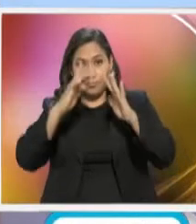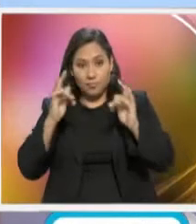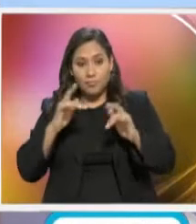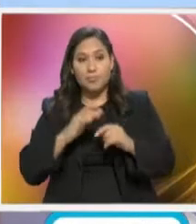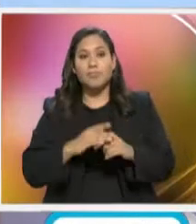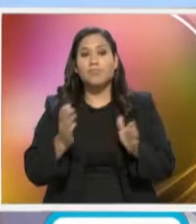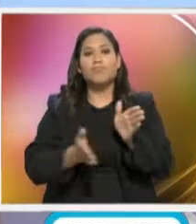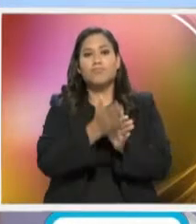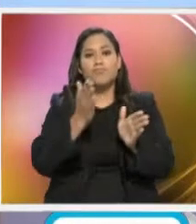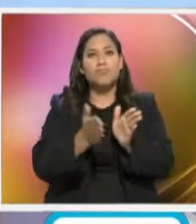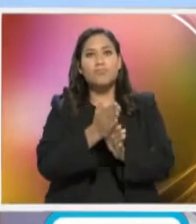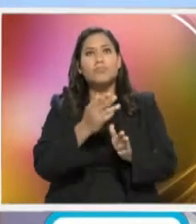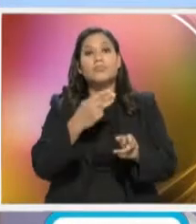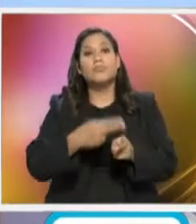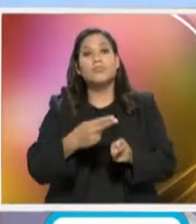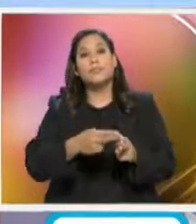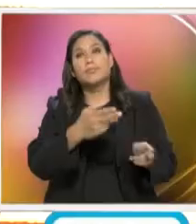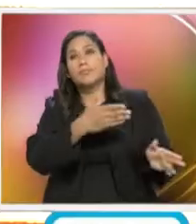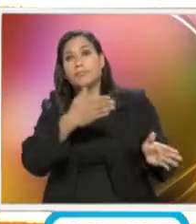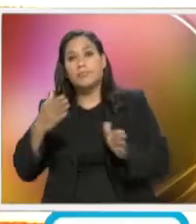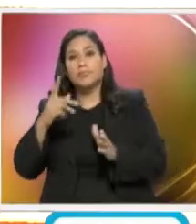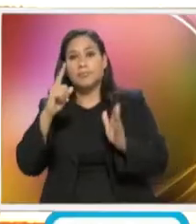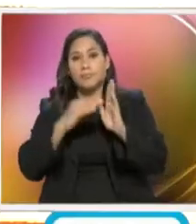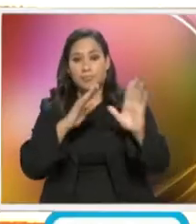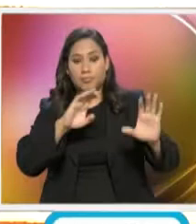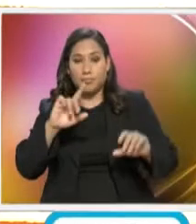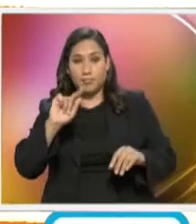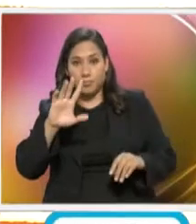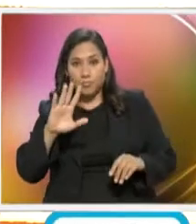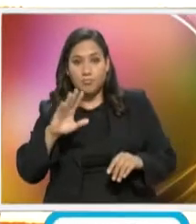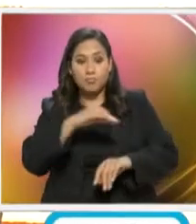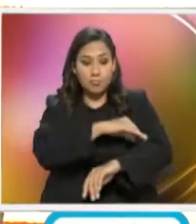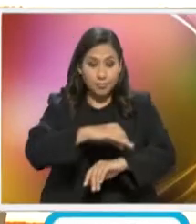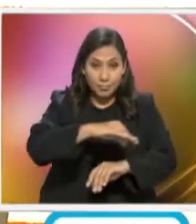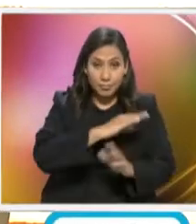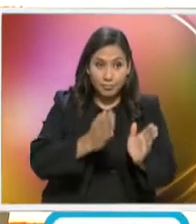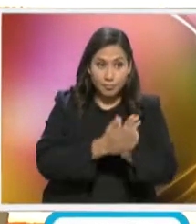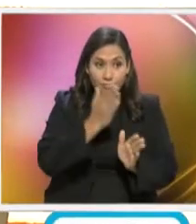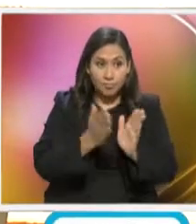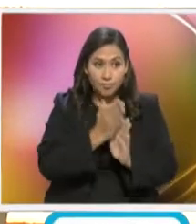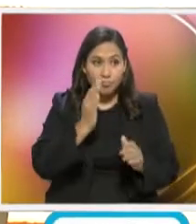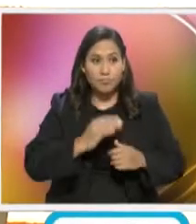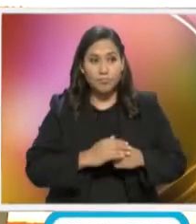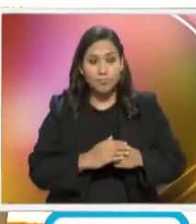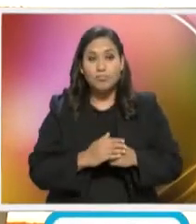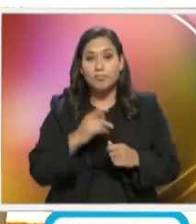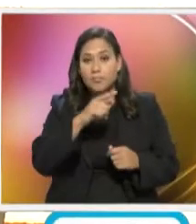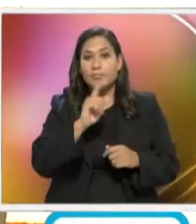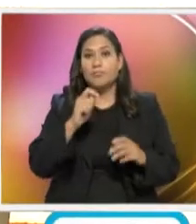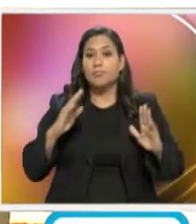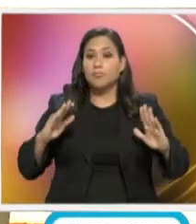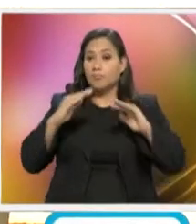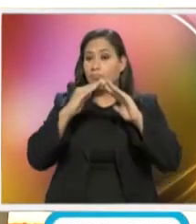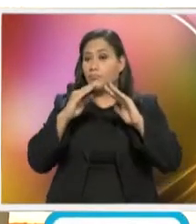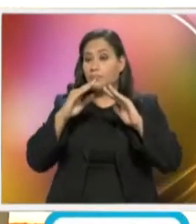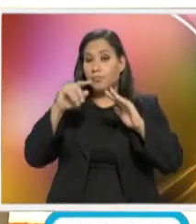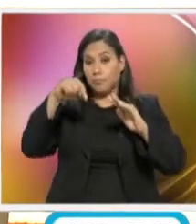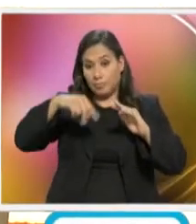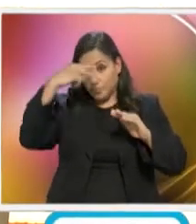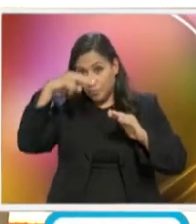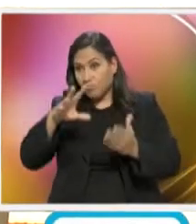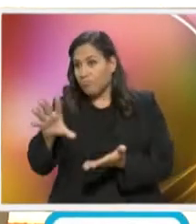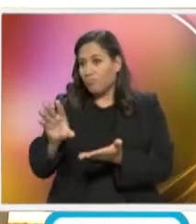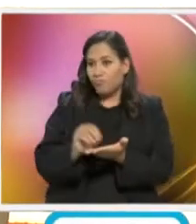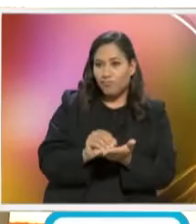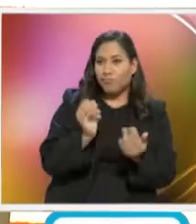planeación y construcción se extendió hasta el año de 1975. Para crearla, su arquitecto se inspiró en las pirámides de Teotihuacán Mira